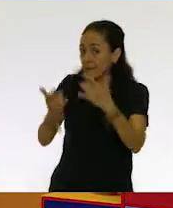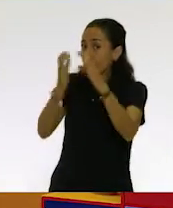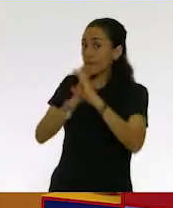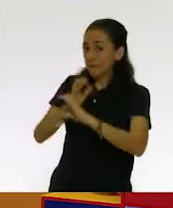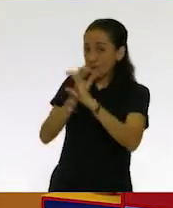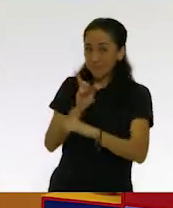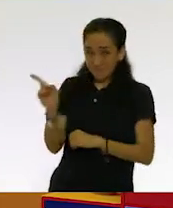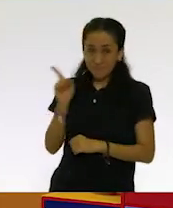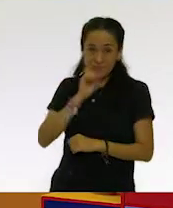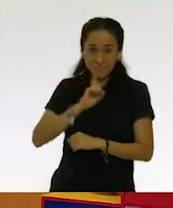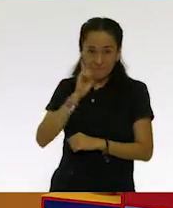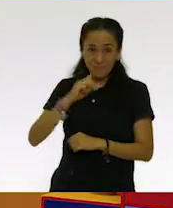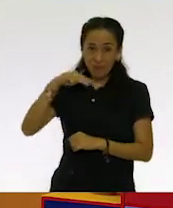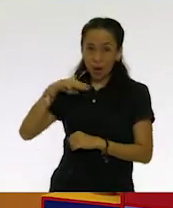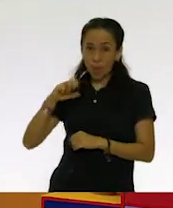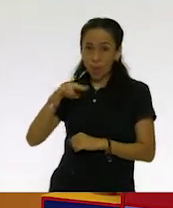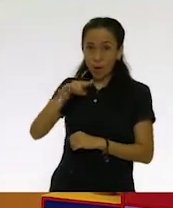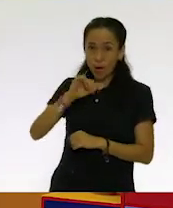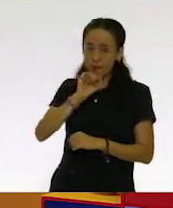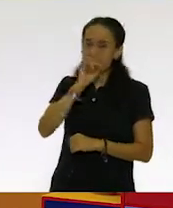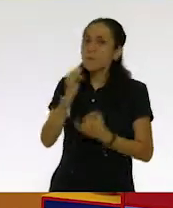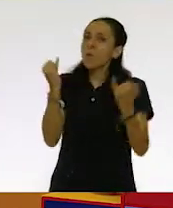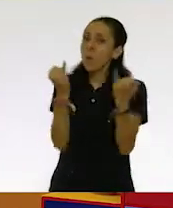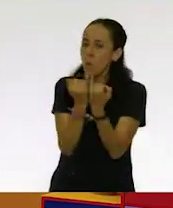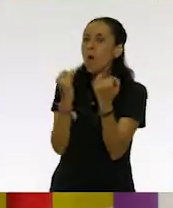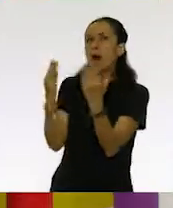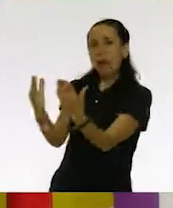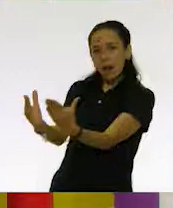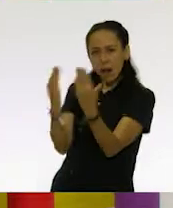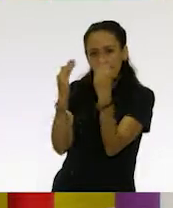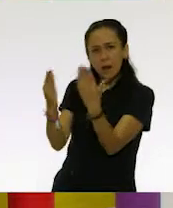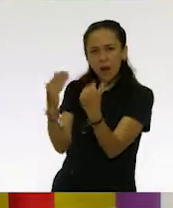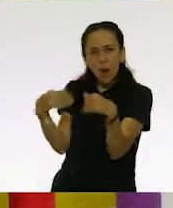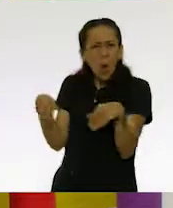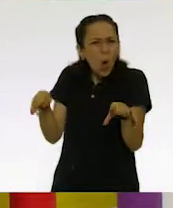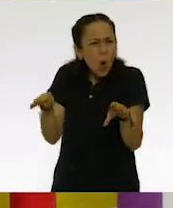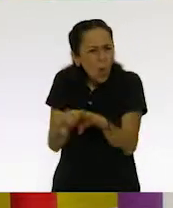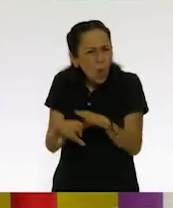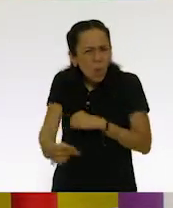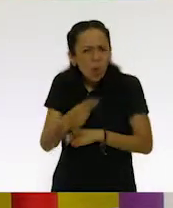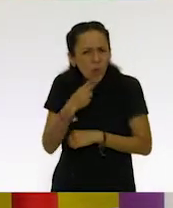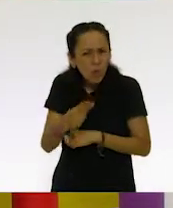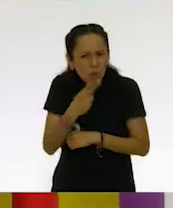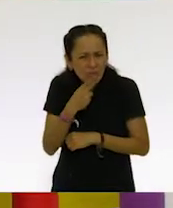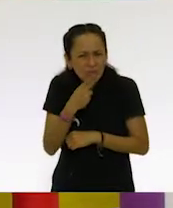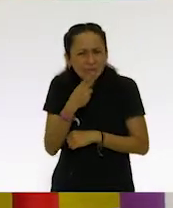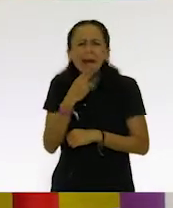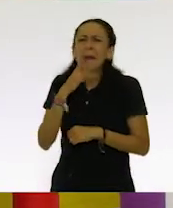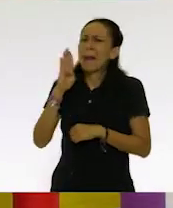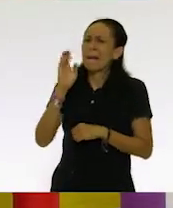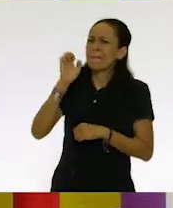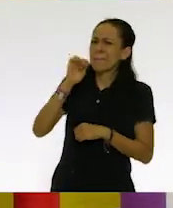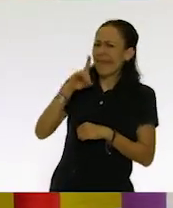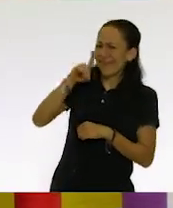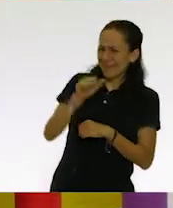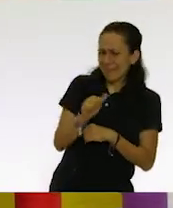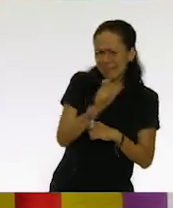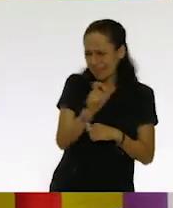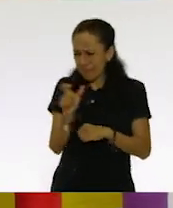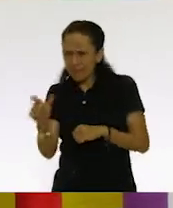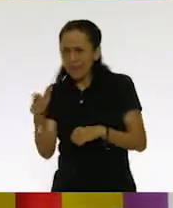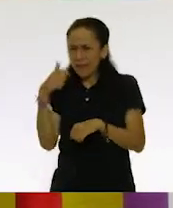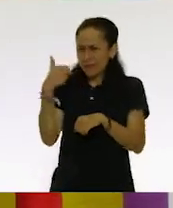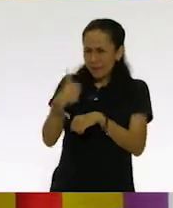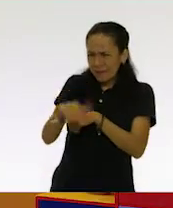cómo usar la banda numérica. ¿La recuerdan? Sí, recuerdo que dijo algo de haber tenido un problema con el